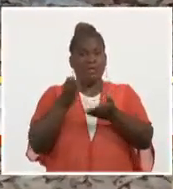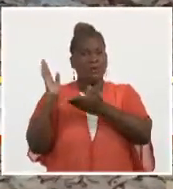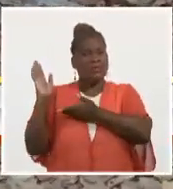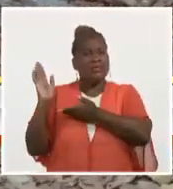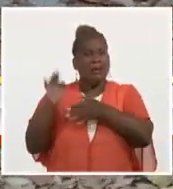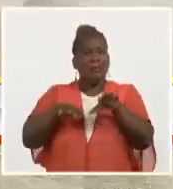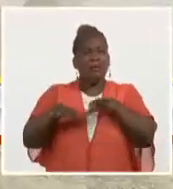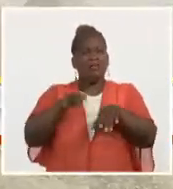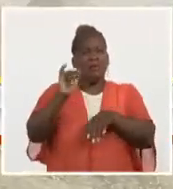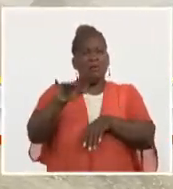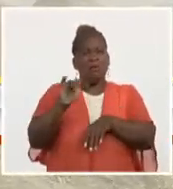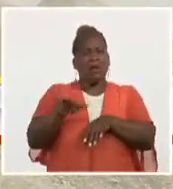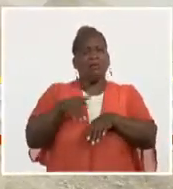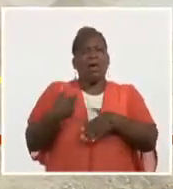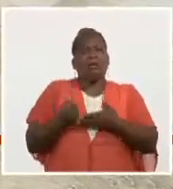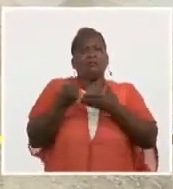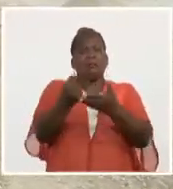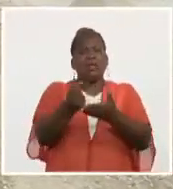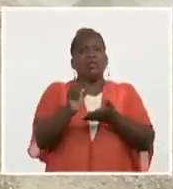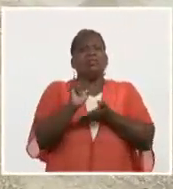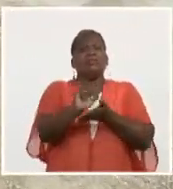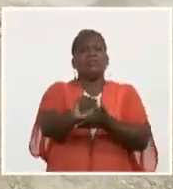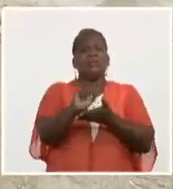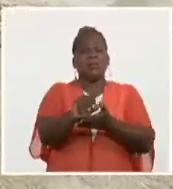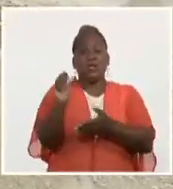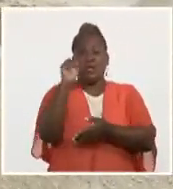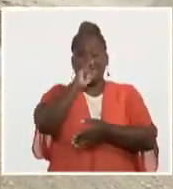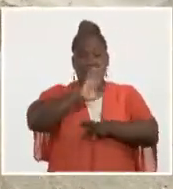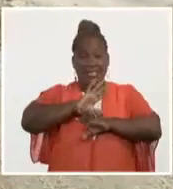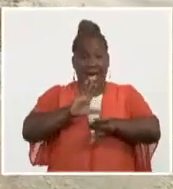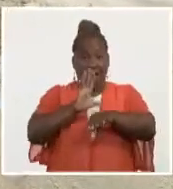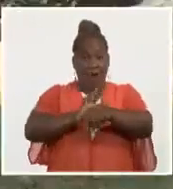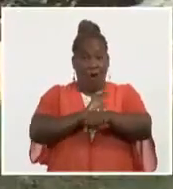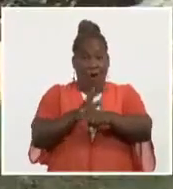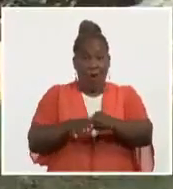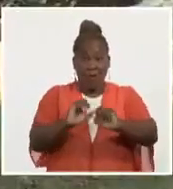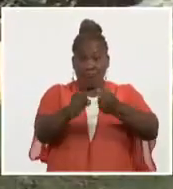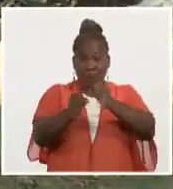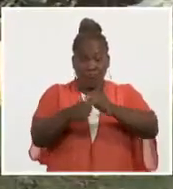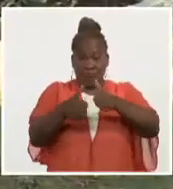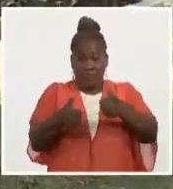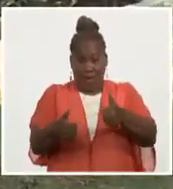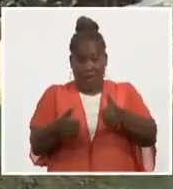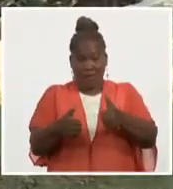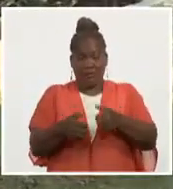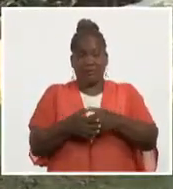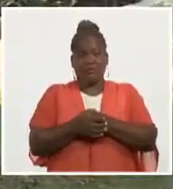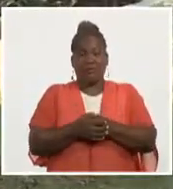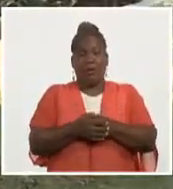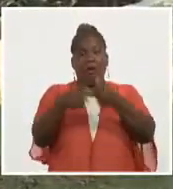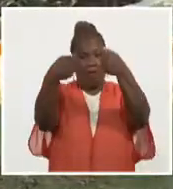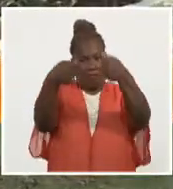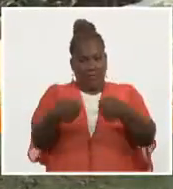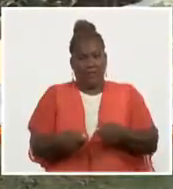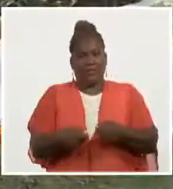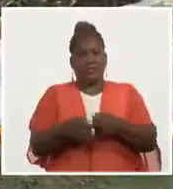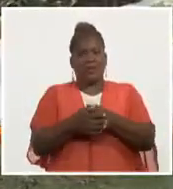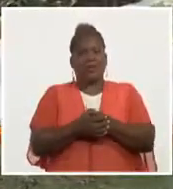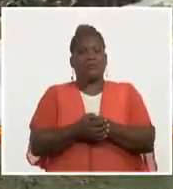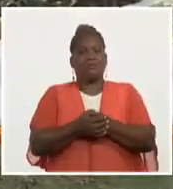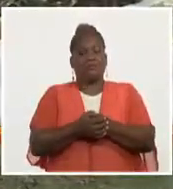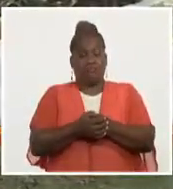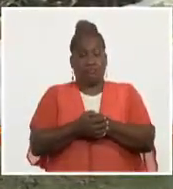listo para que dé servicio una vez se haya controlado la pandemia. Se tomó la decisión entre un